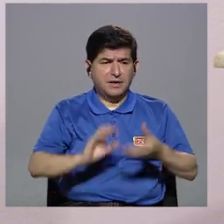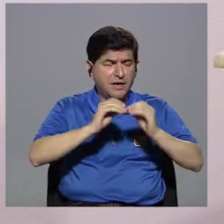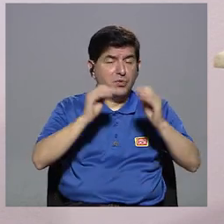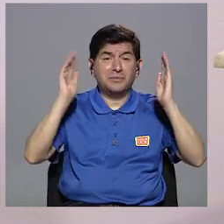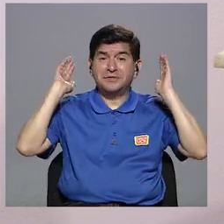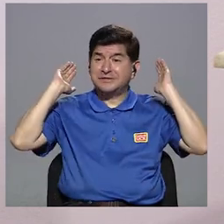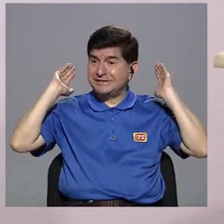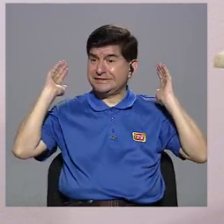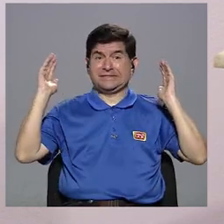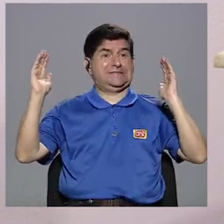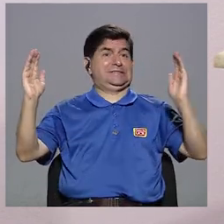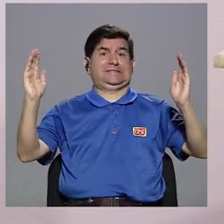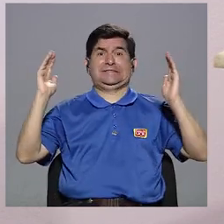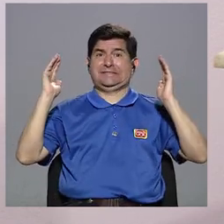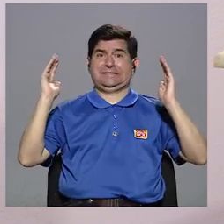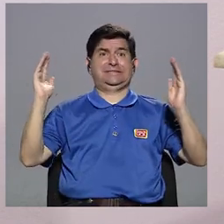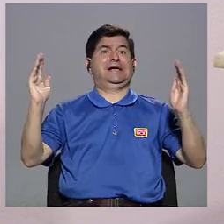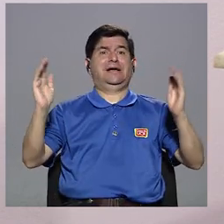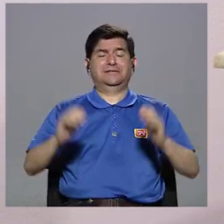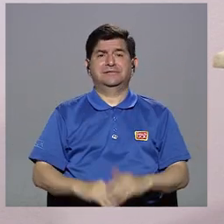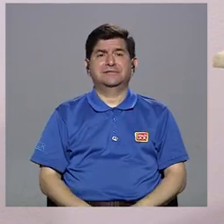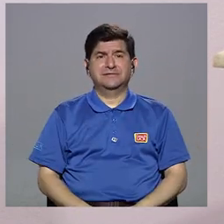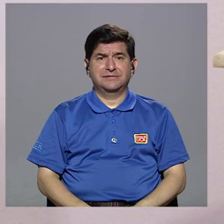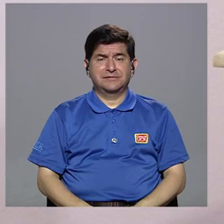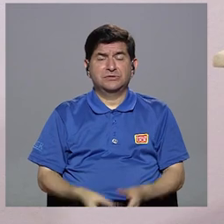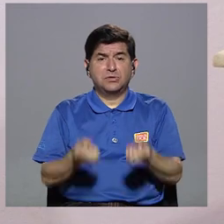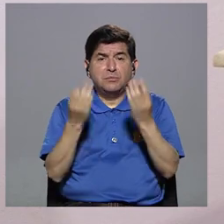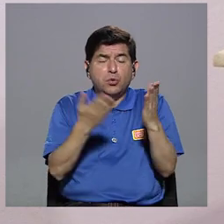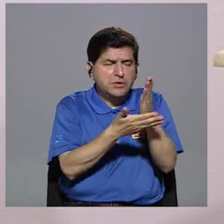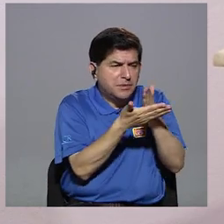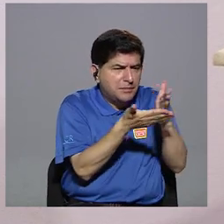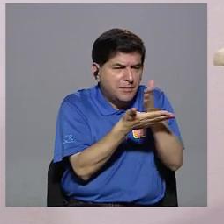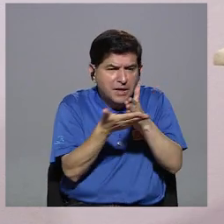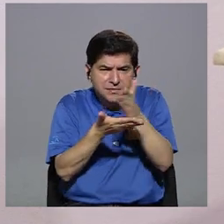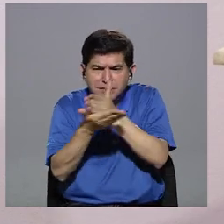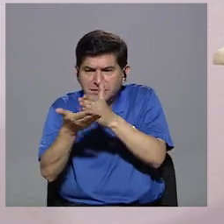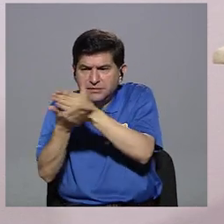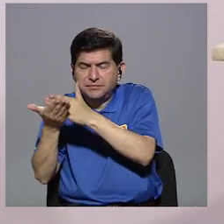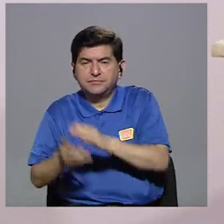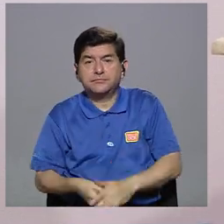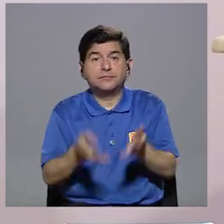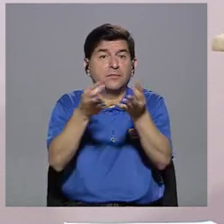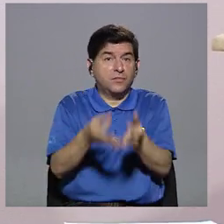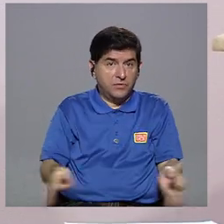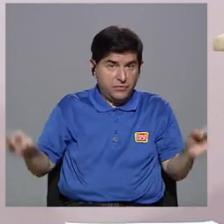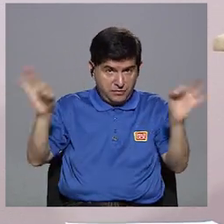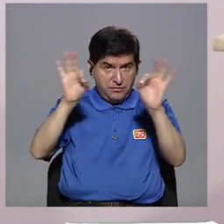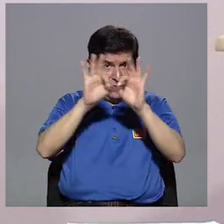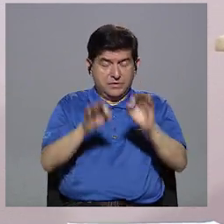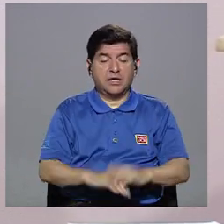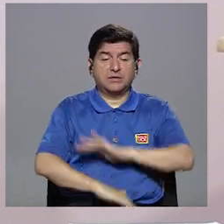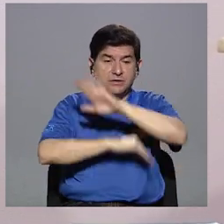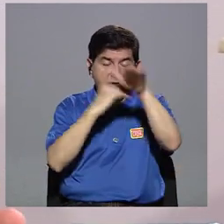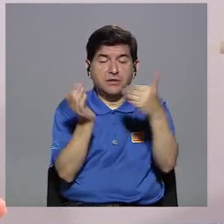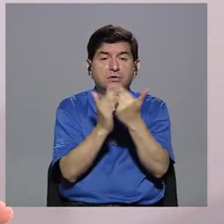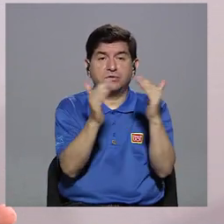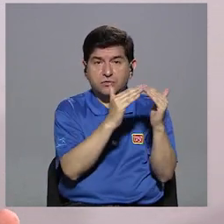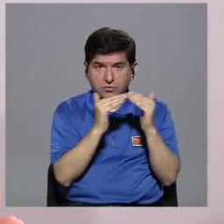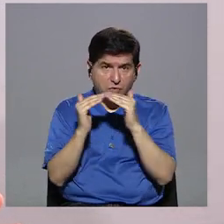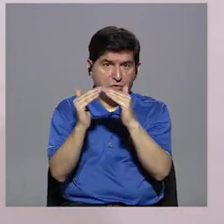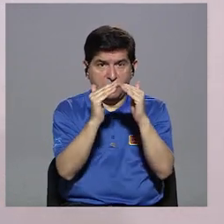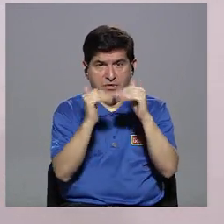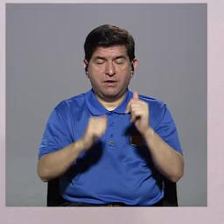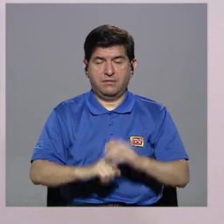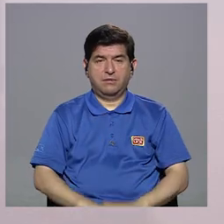cantidades gigantescas de en muchas canciones entonces lo fundamental es para toda la